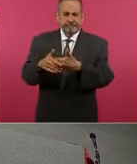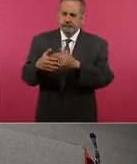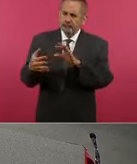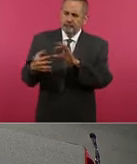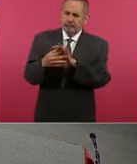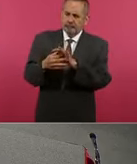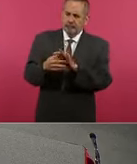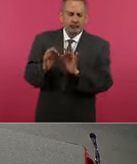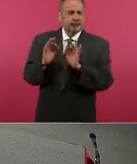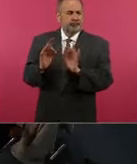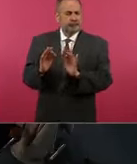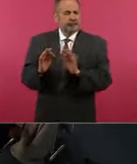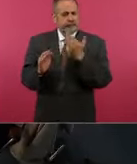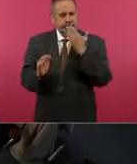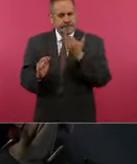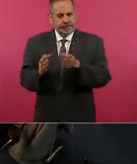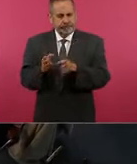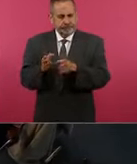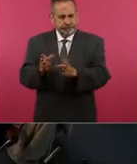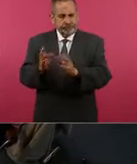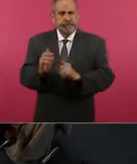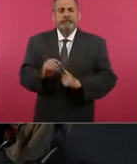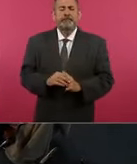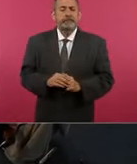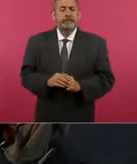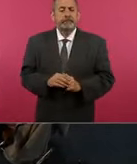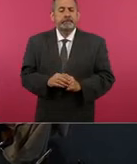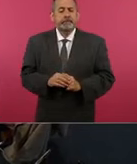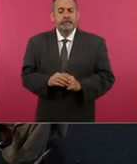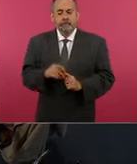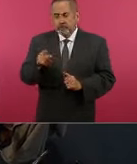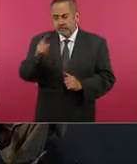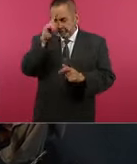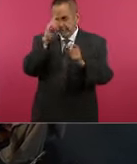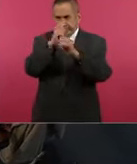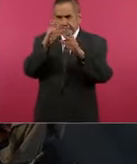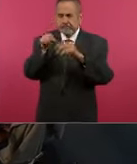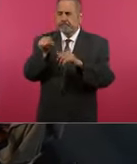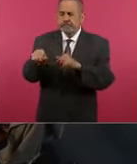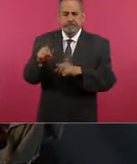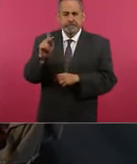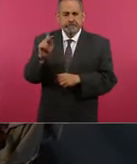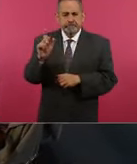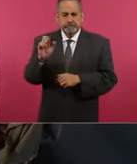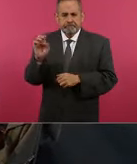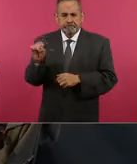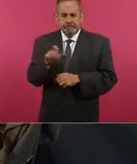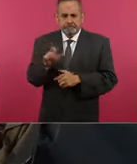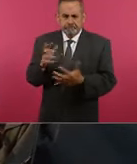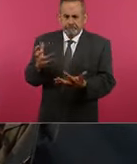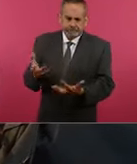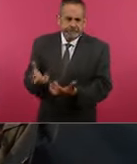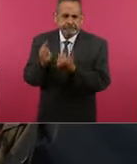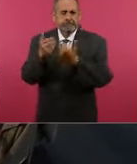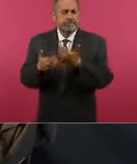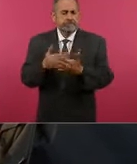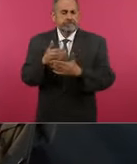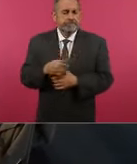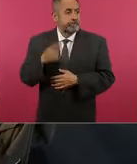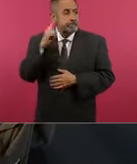usted. En ese sentido, se han logrado la visión que usted ha traído para rescatar petróleos mexicanos. Se rumora que